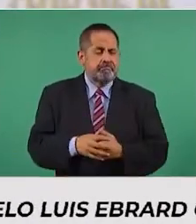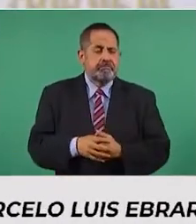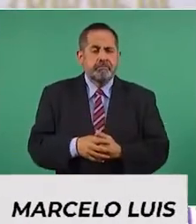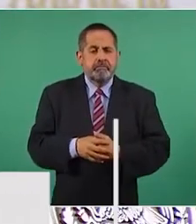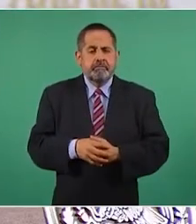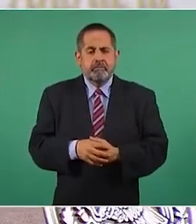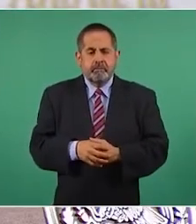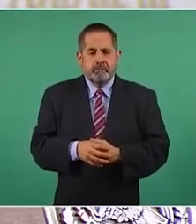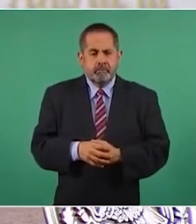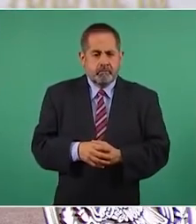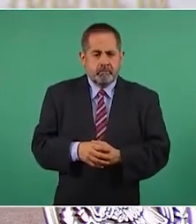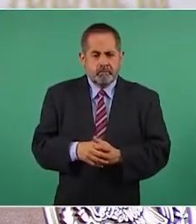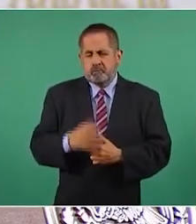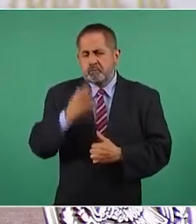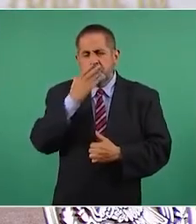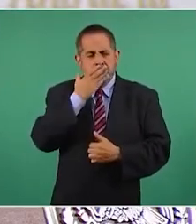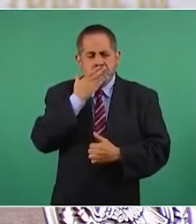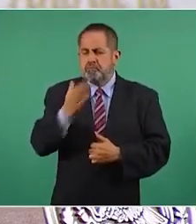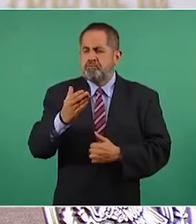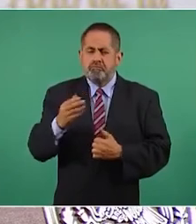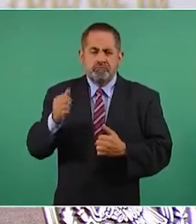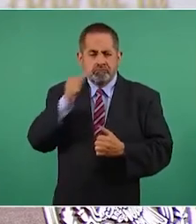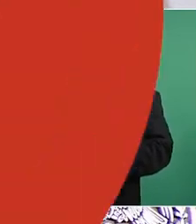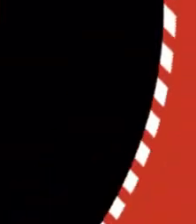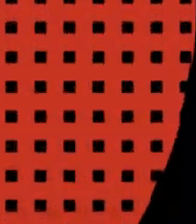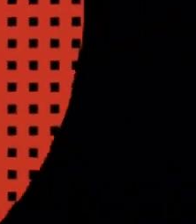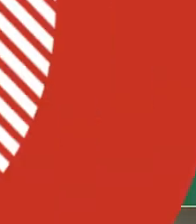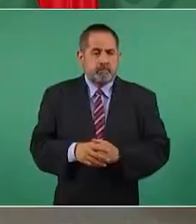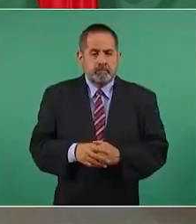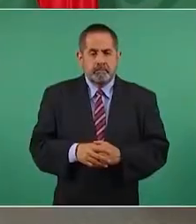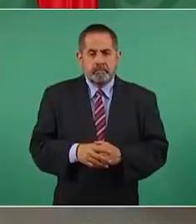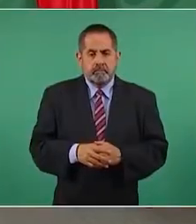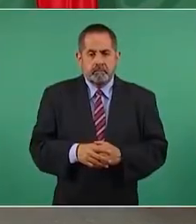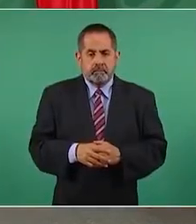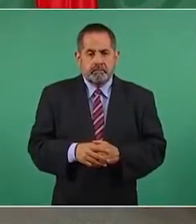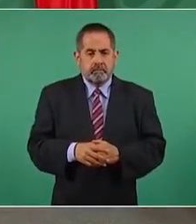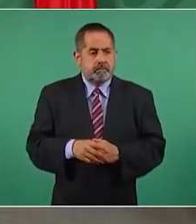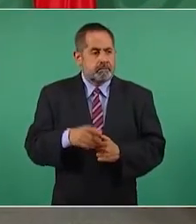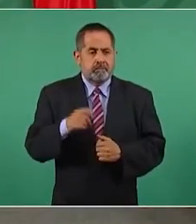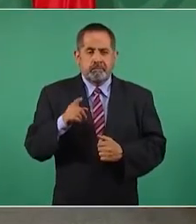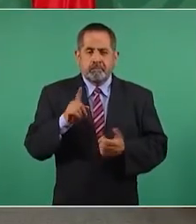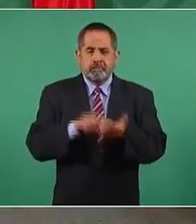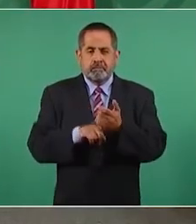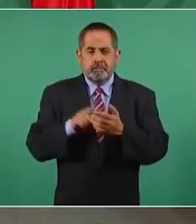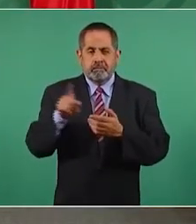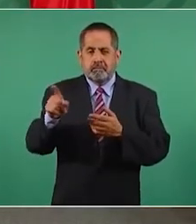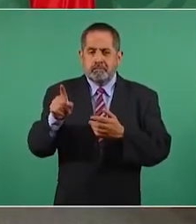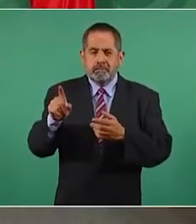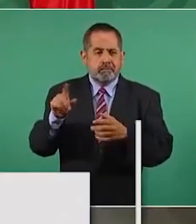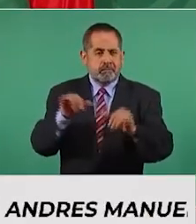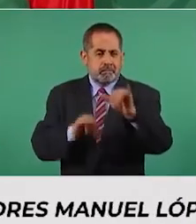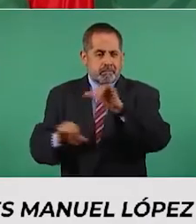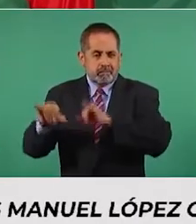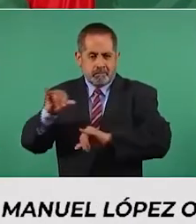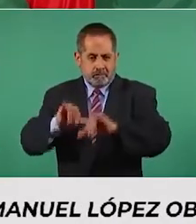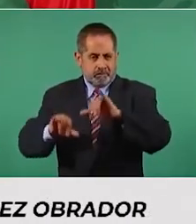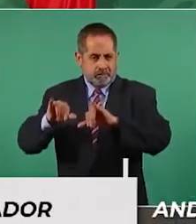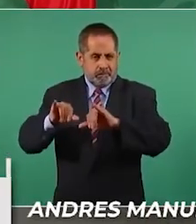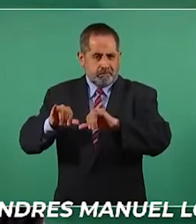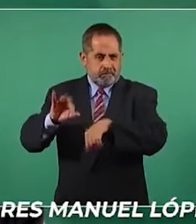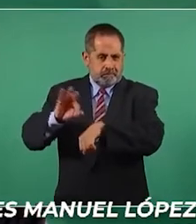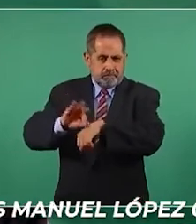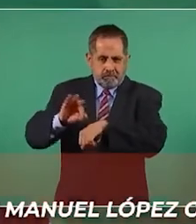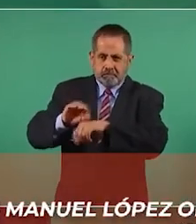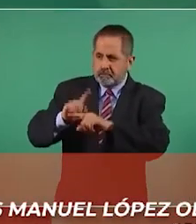Fue un buen encuentro, pues los laboratorios, las empresas,